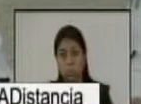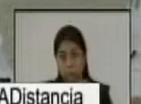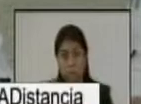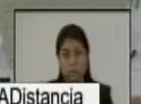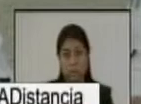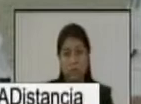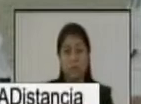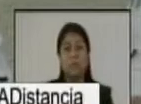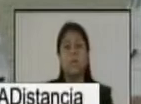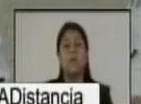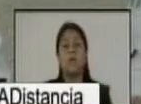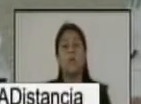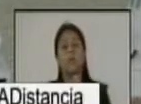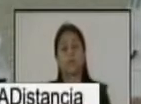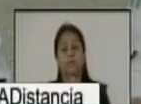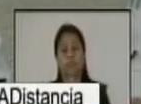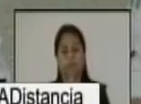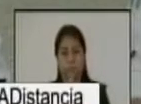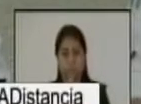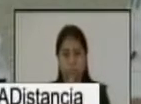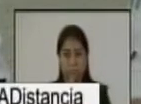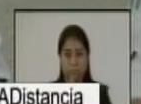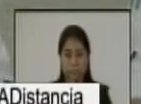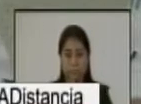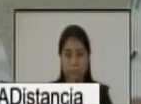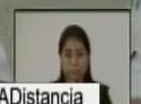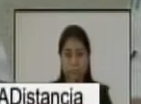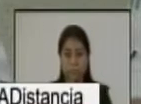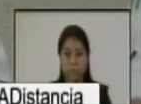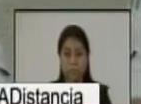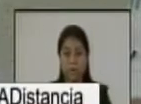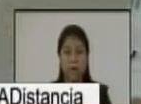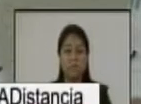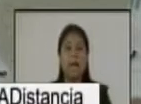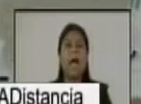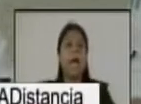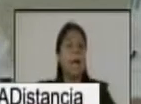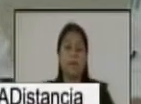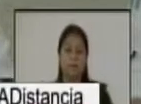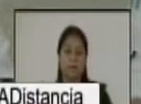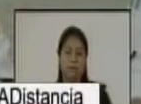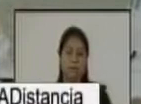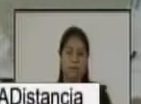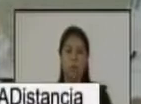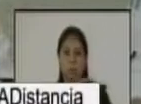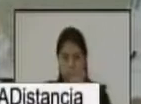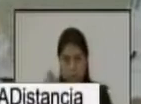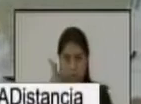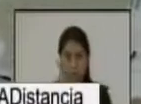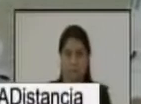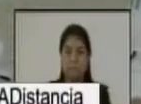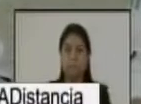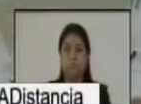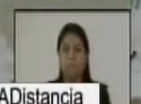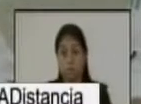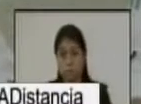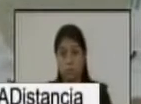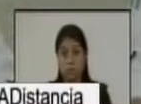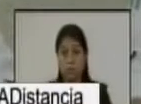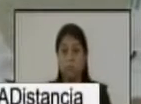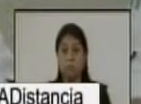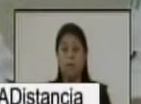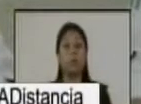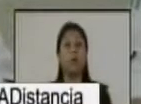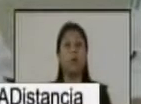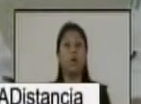hagan un gran favor, más que a mí, a ustedes mismos. Porque nosotros hemos cumplido